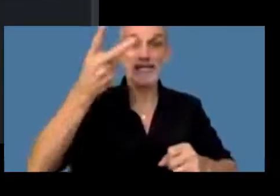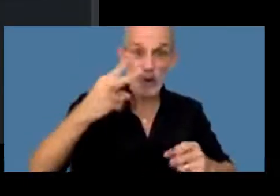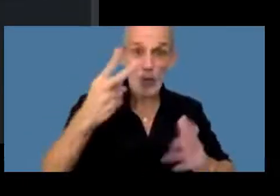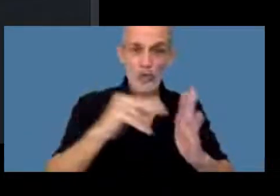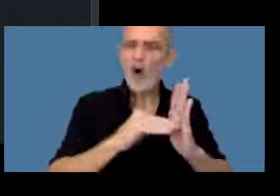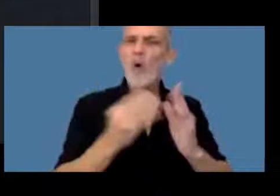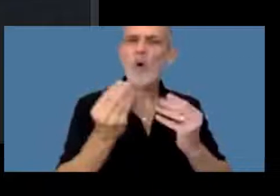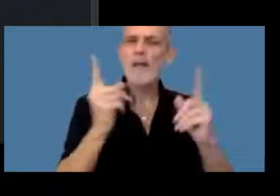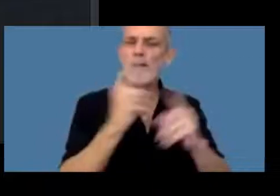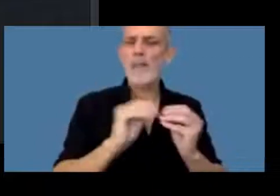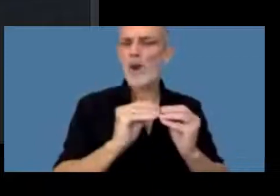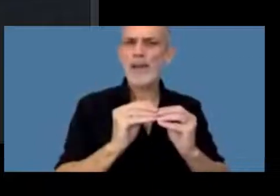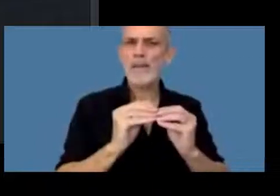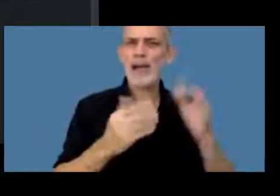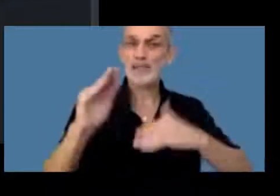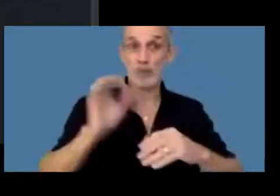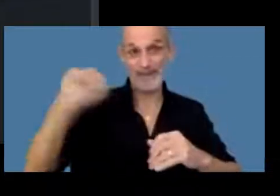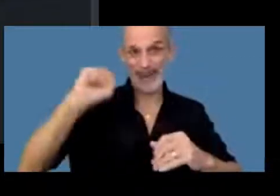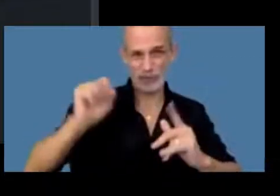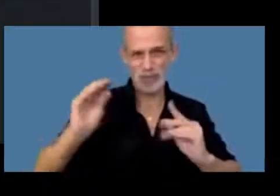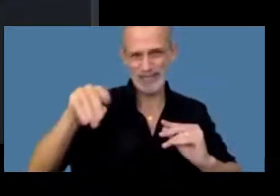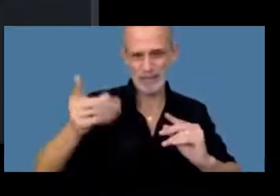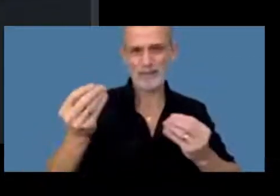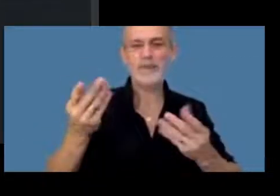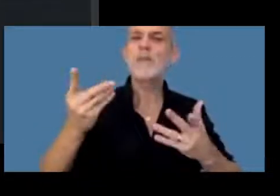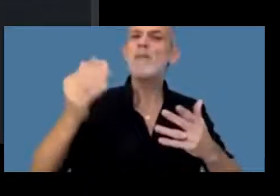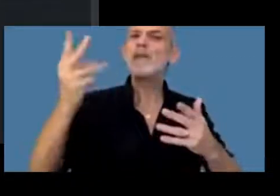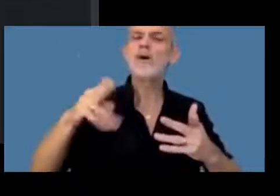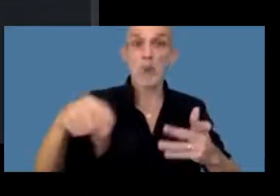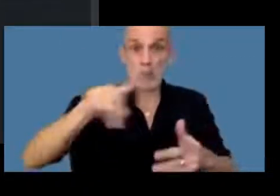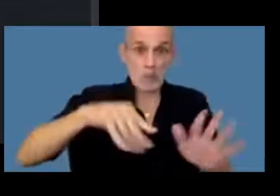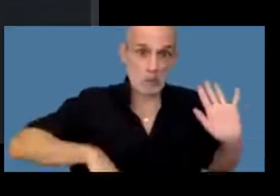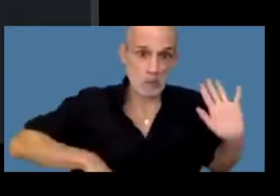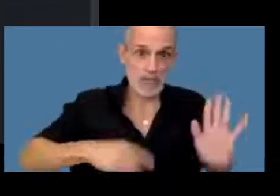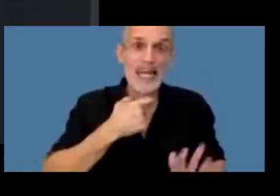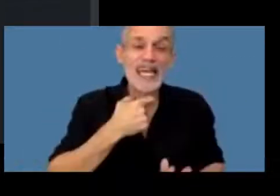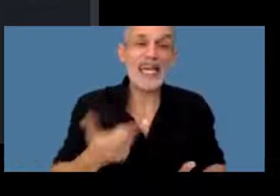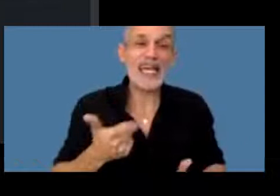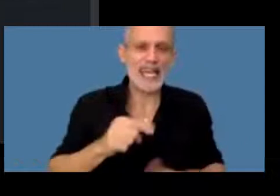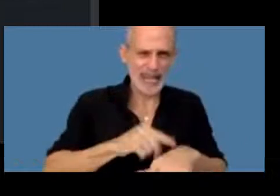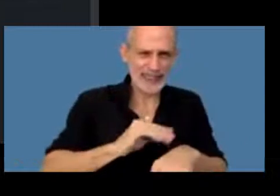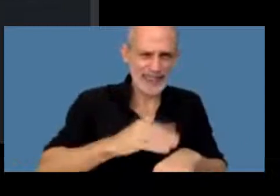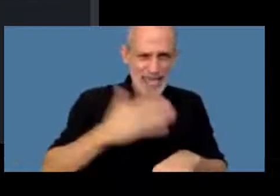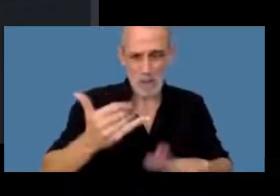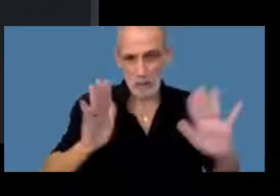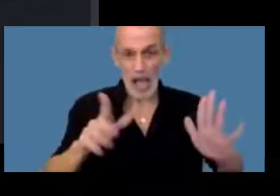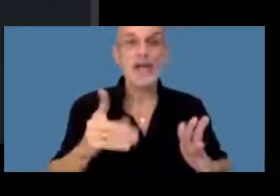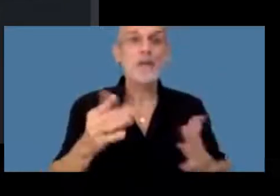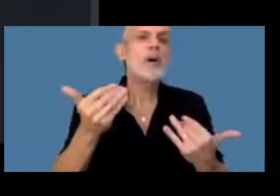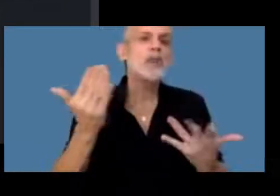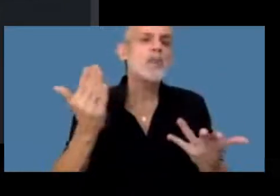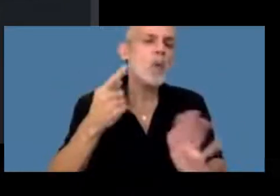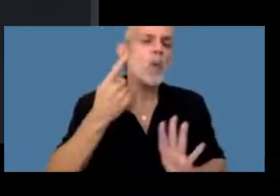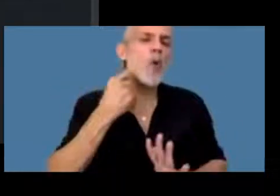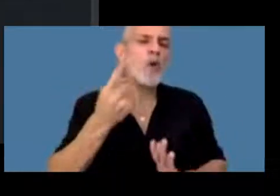además de la inflación, hoy Argentina, si ustedes un día tienen ganas, ya que tenemos tiempo, ¿no? Podemos un día agarrar, digo así